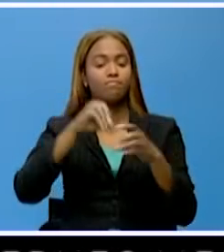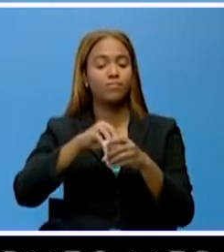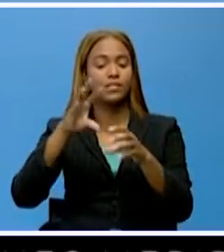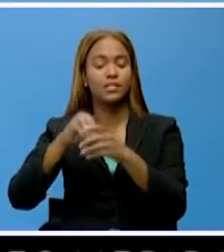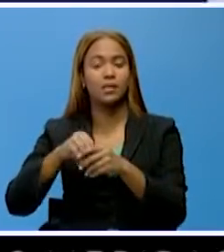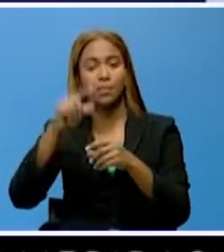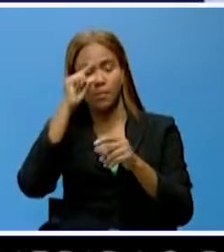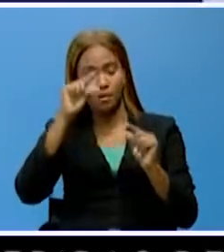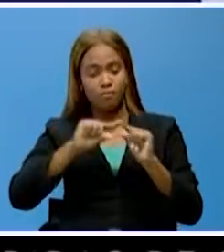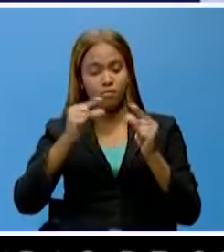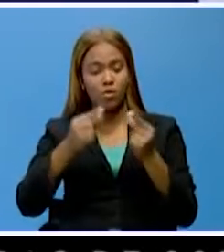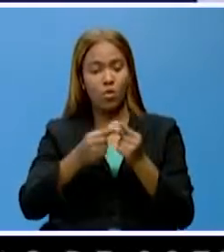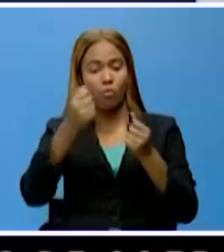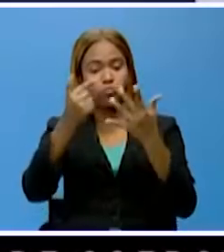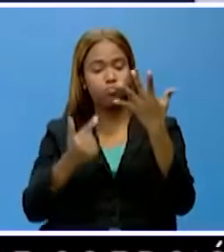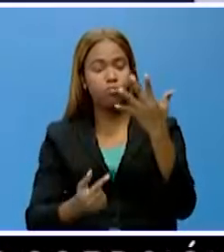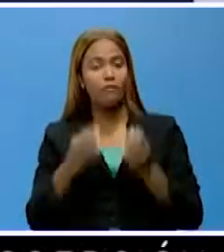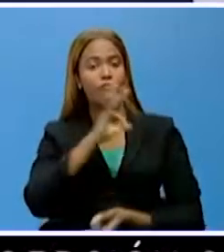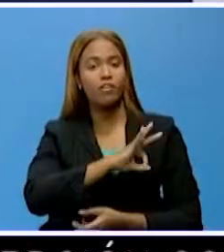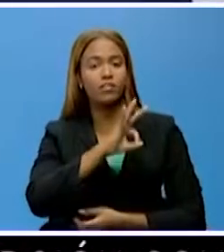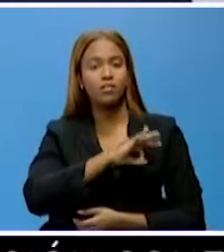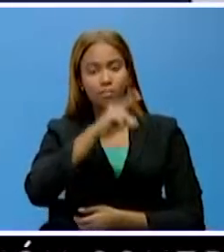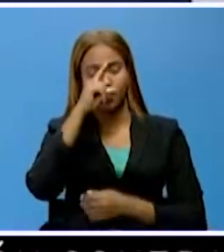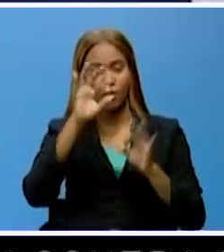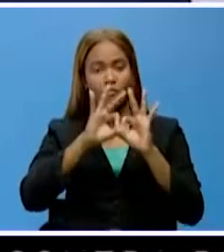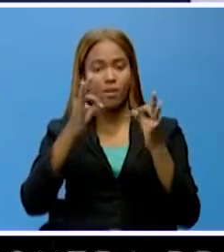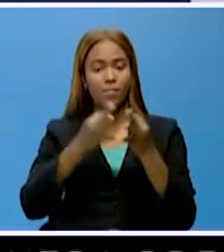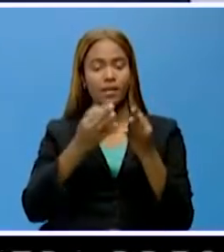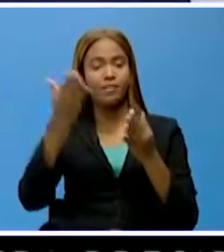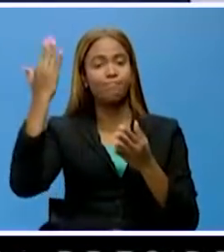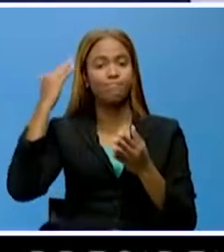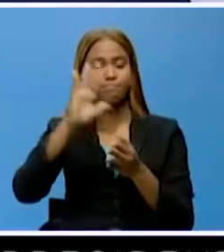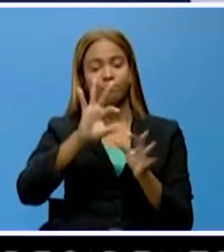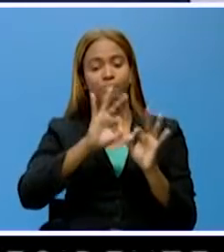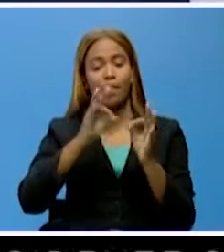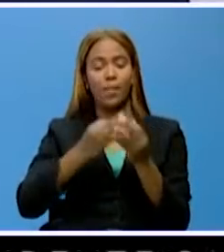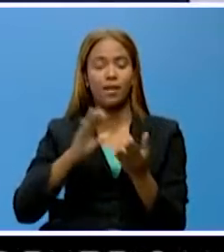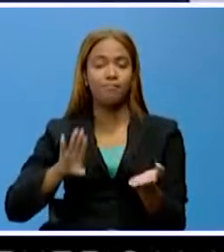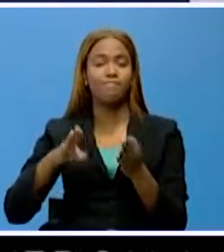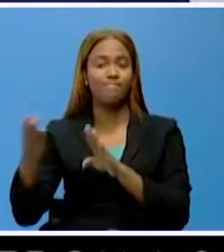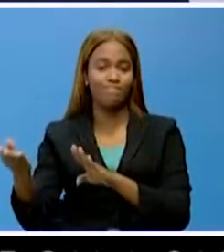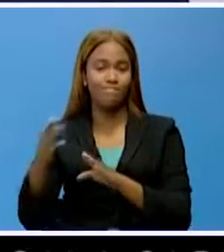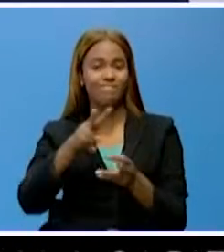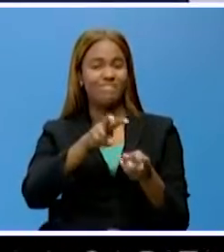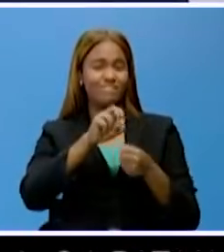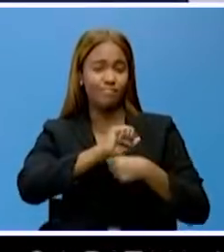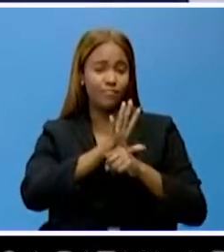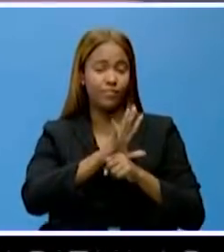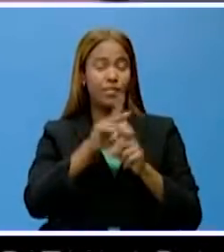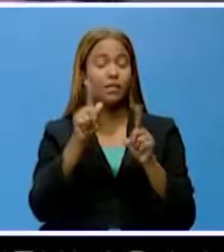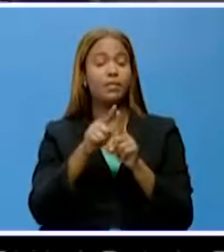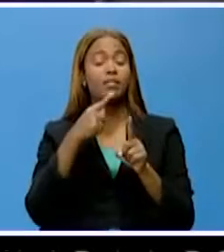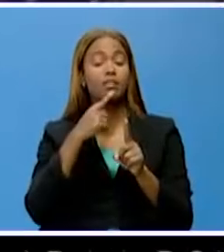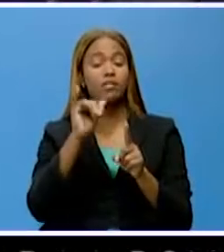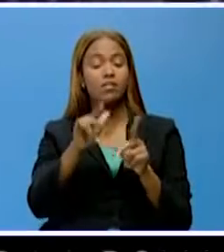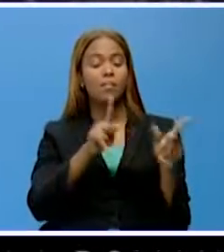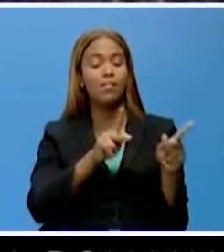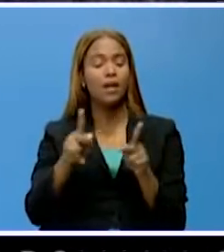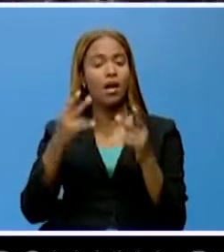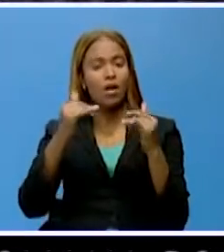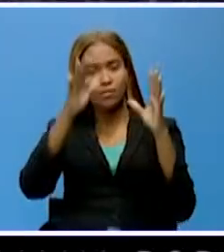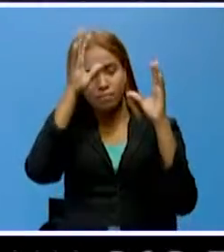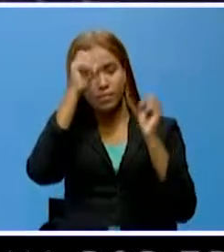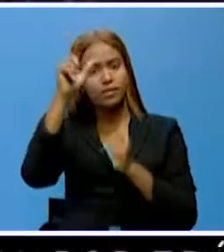de un paquete de beneficios para las familias afectadas, resaltando a su vez esta iniciativa del presidente